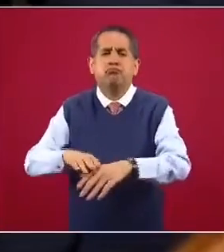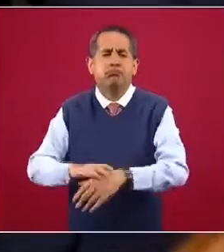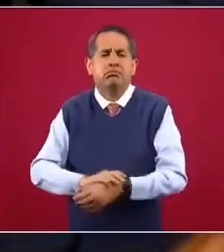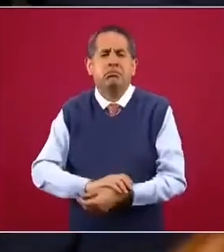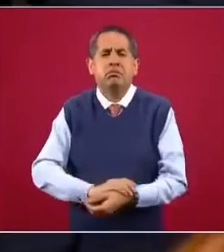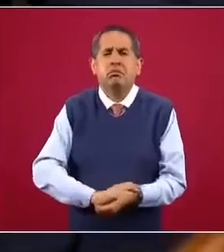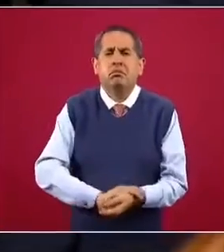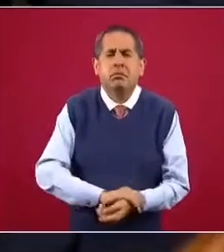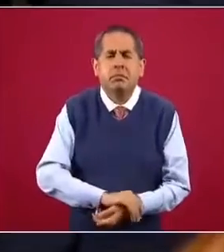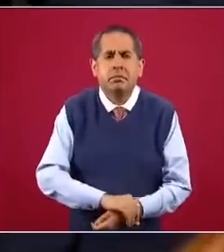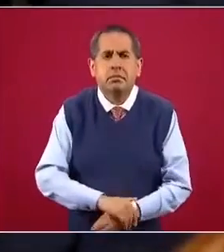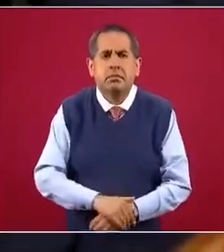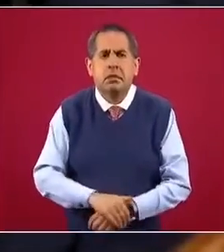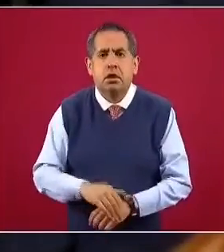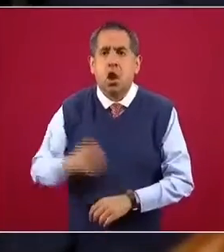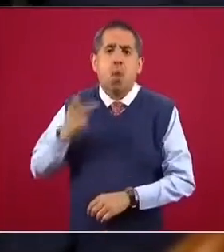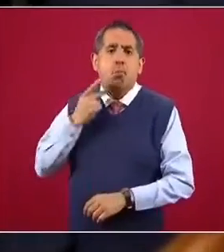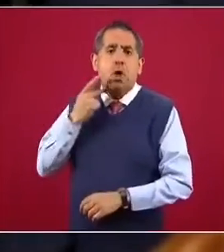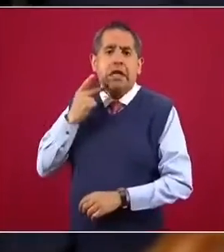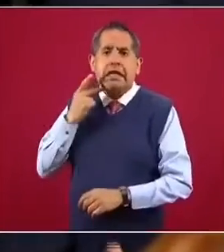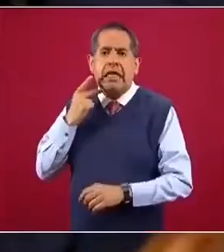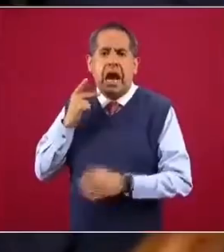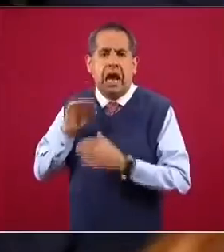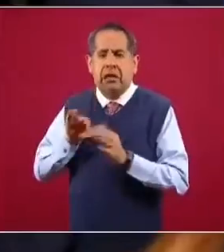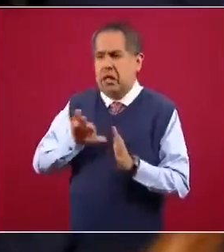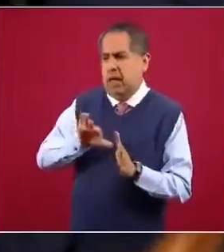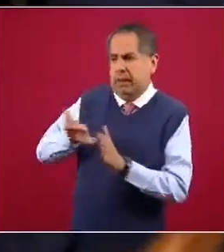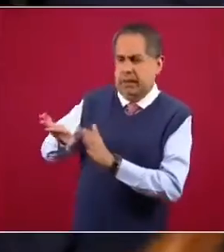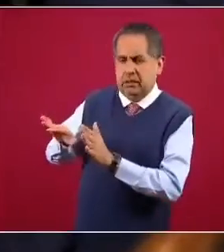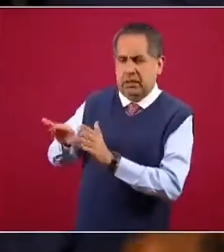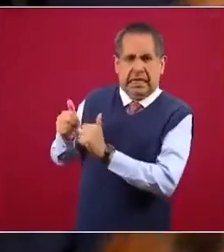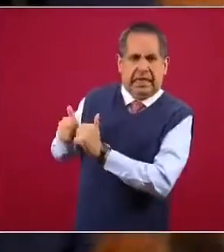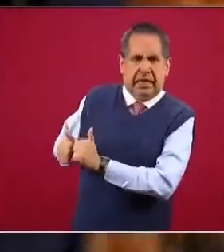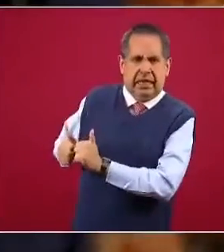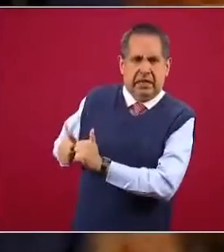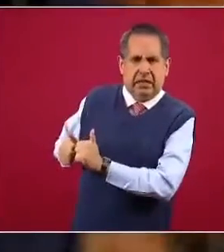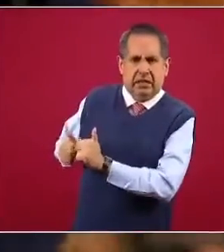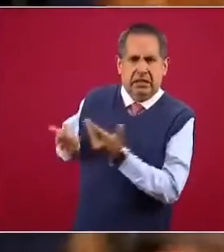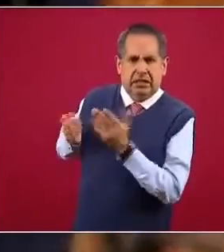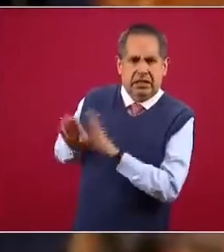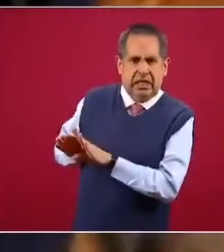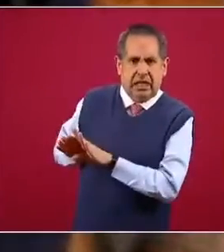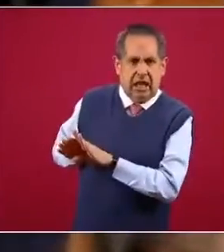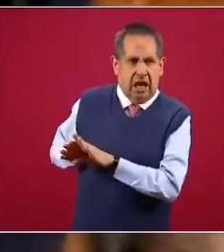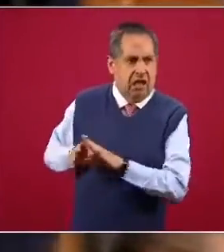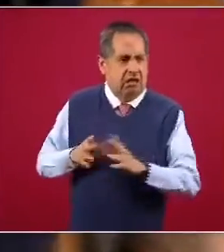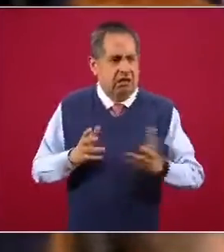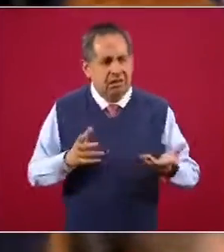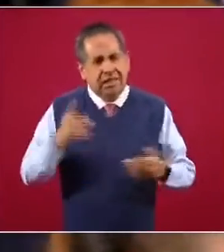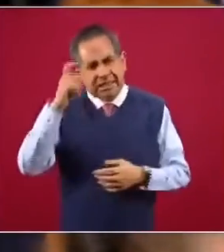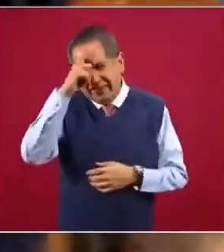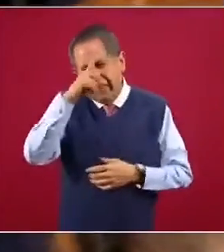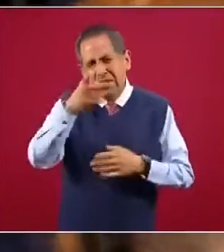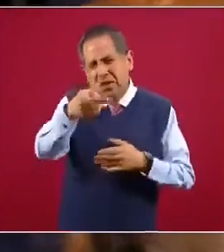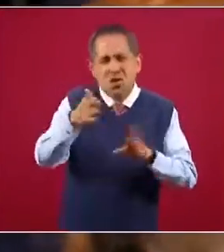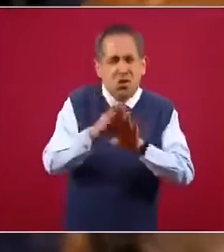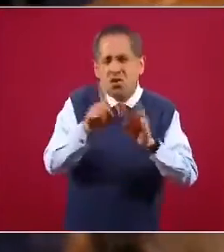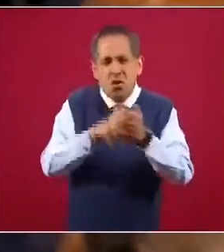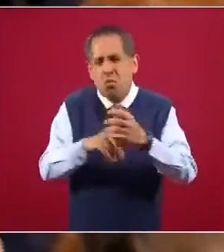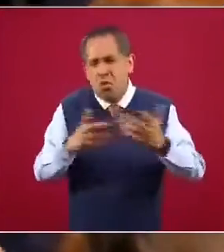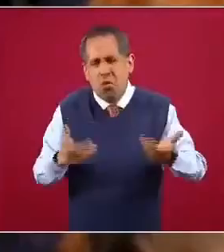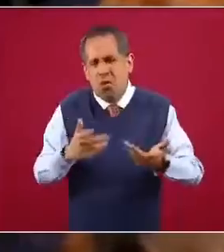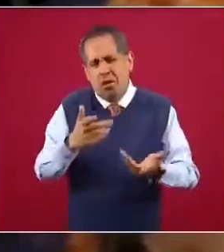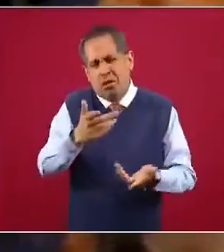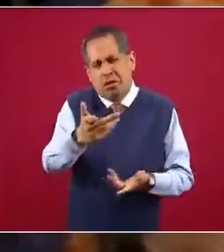pusiéramos a la política en cuarentena. Así lo dijo, pero el tema yo creo que es muy difícil y quisiera saber su opinión al respecto,